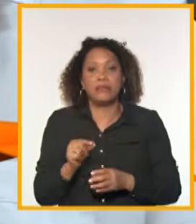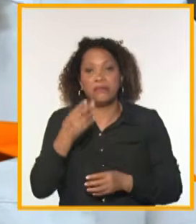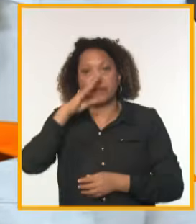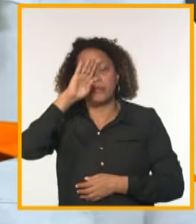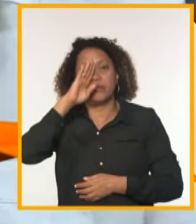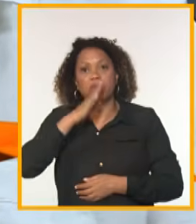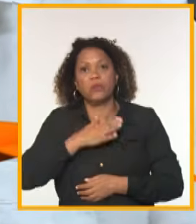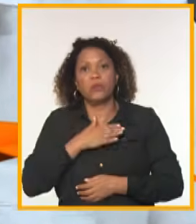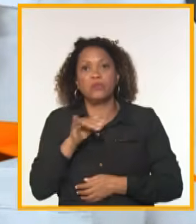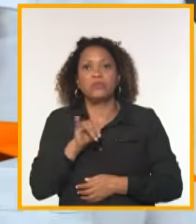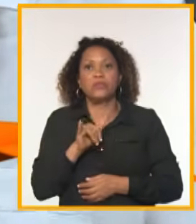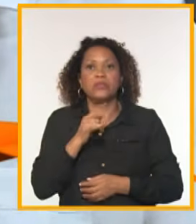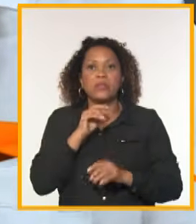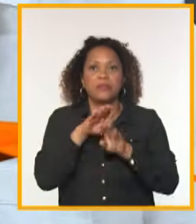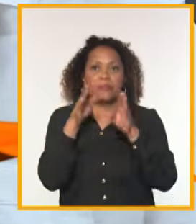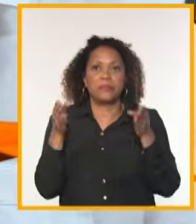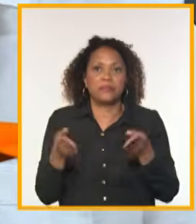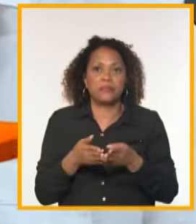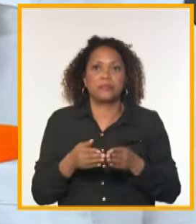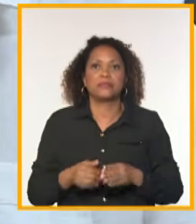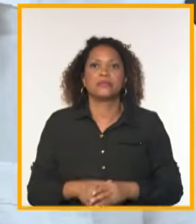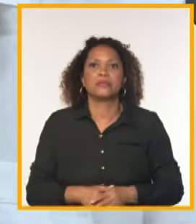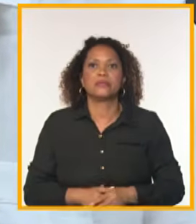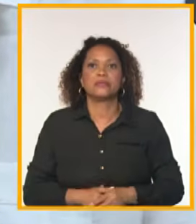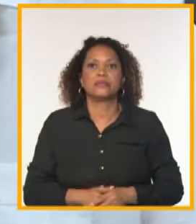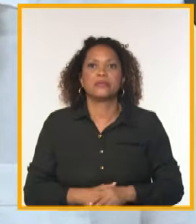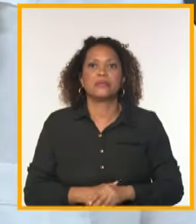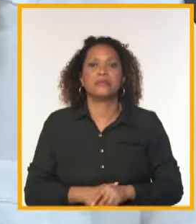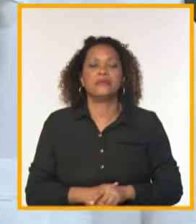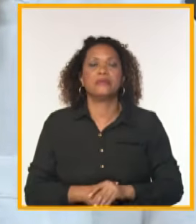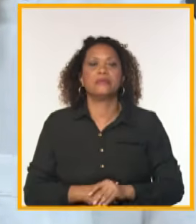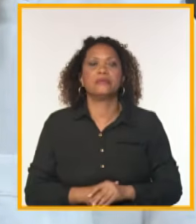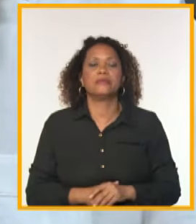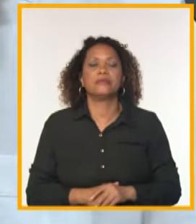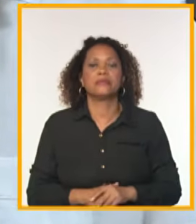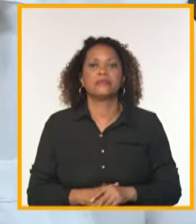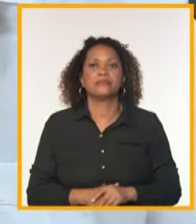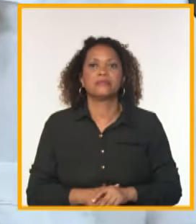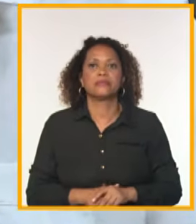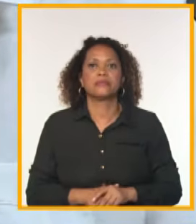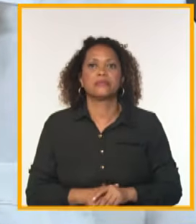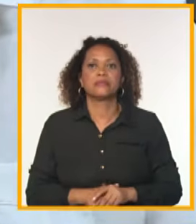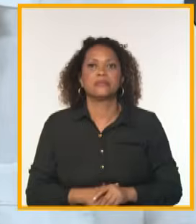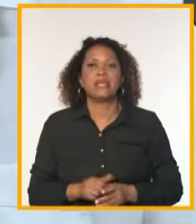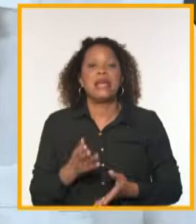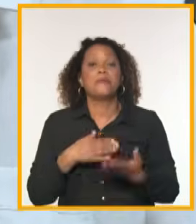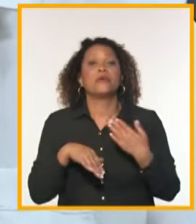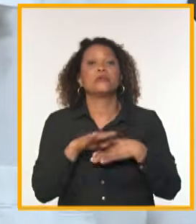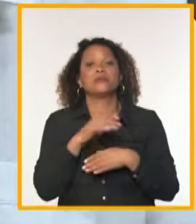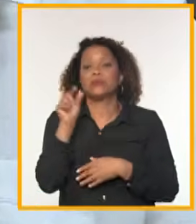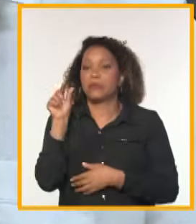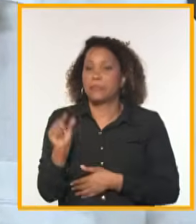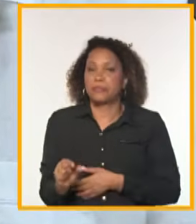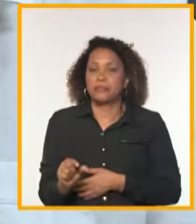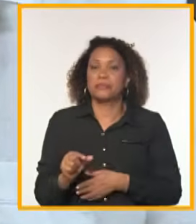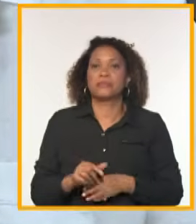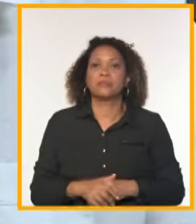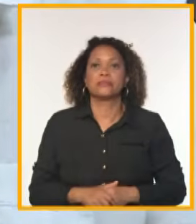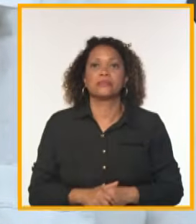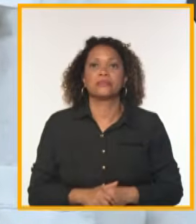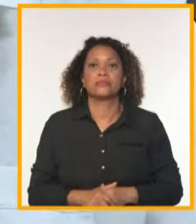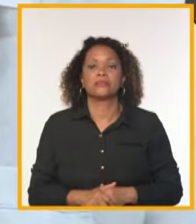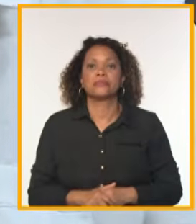y del mundo, porque tiene un prestigio internacional. Pero por encima de eso es un ser humano que